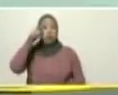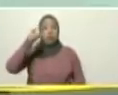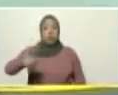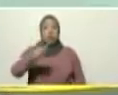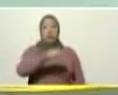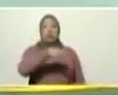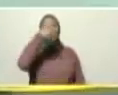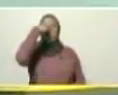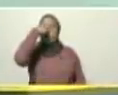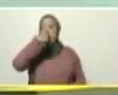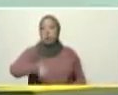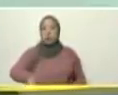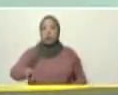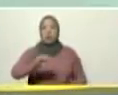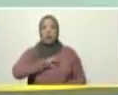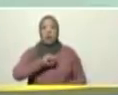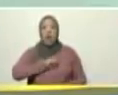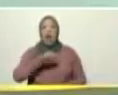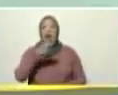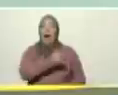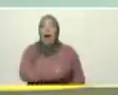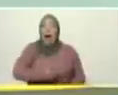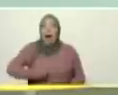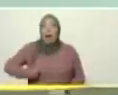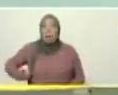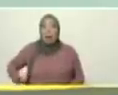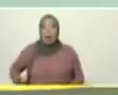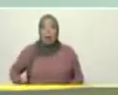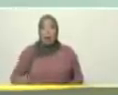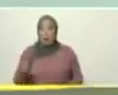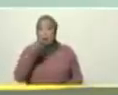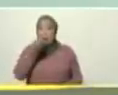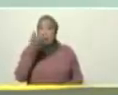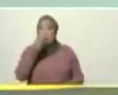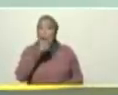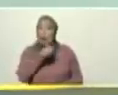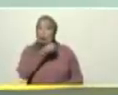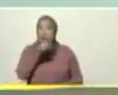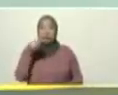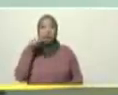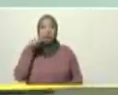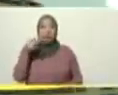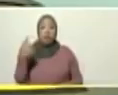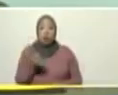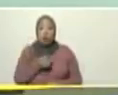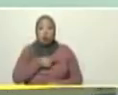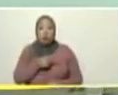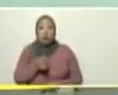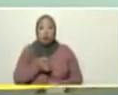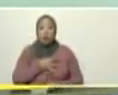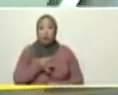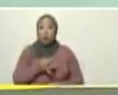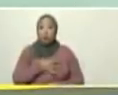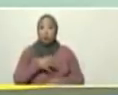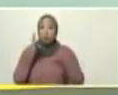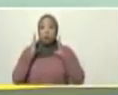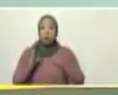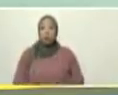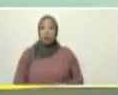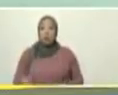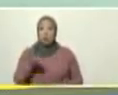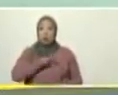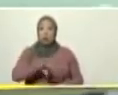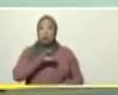generar hambruna, va a generar una subida de los precios de alimento, va a generar muchísimo dolor. Y parece que la solución es eso, es